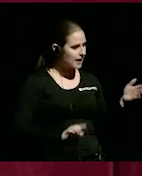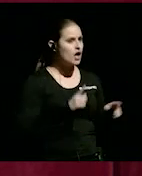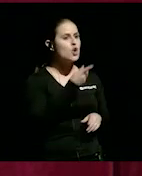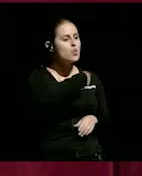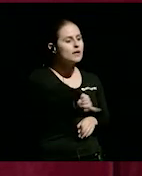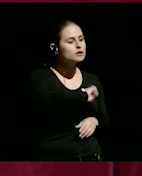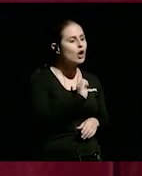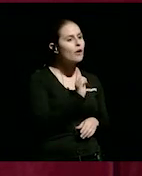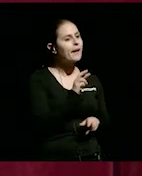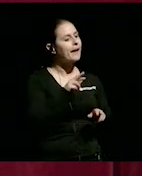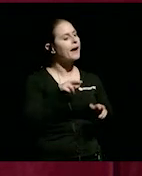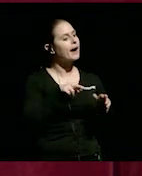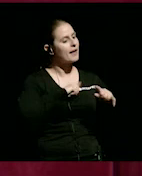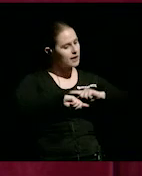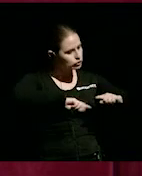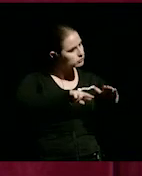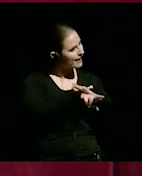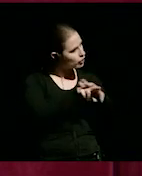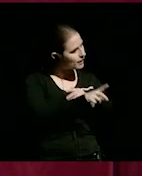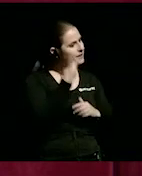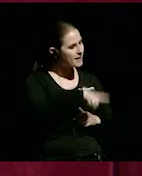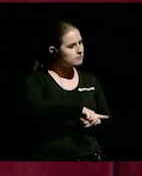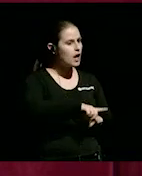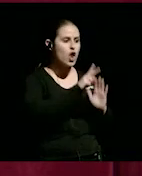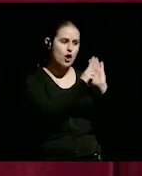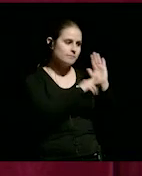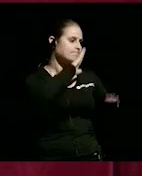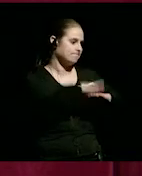esas normas. Yo diría que